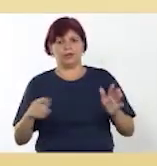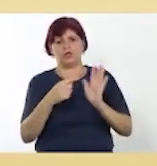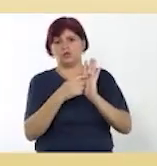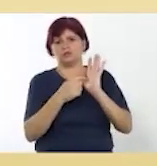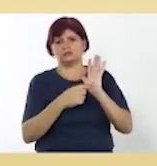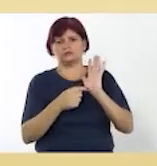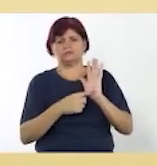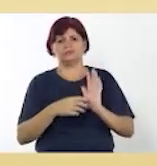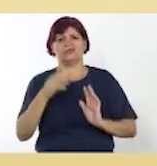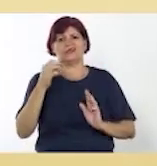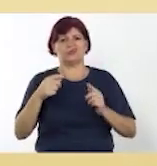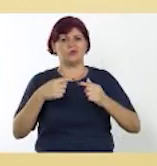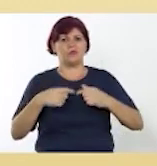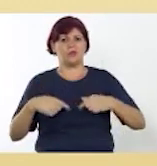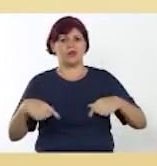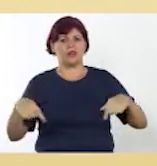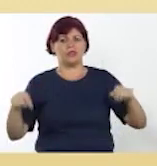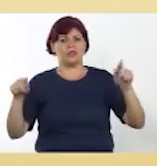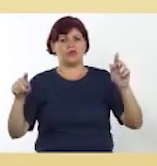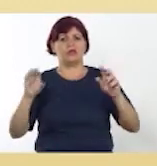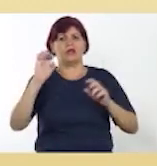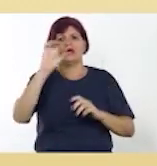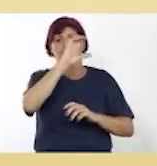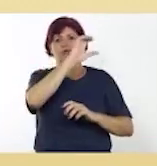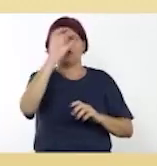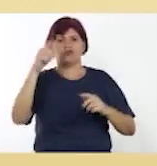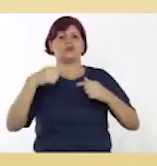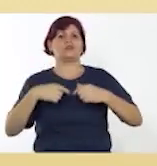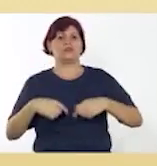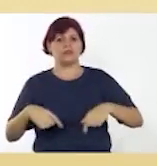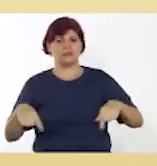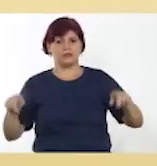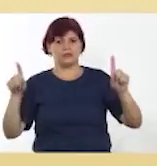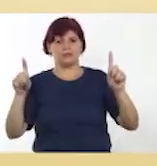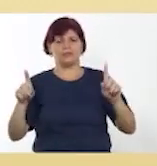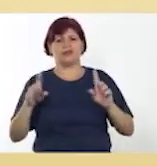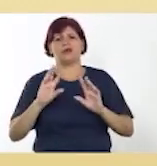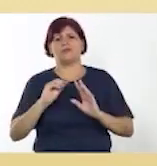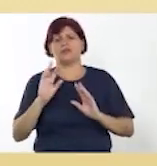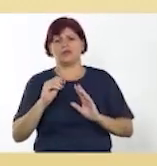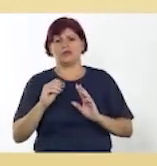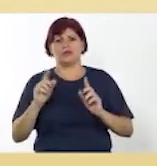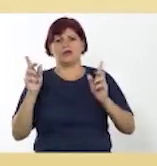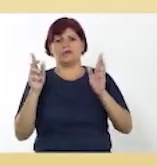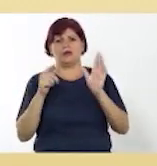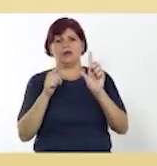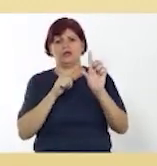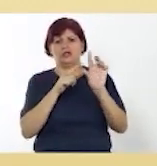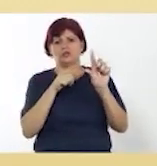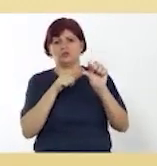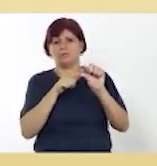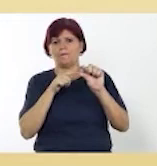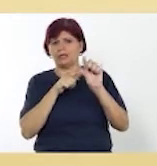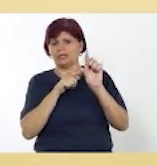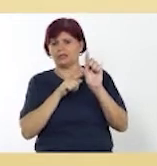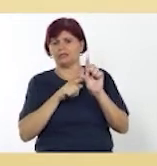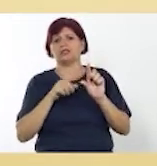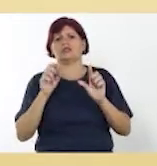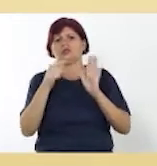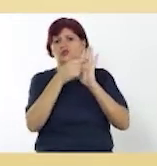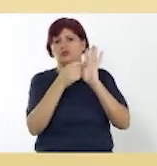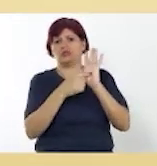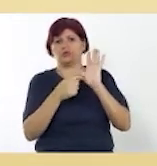sus elementos, así como la parábola y las ecuaciones de la parábola, en este caso referido a su vértice y los